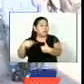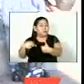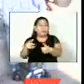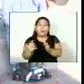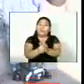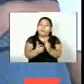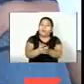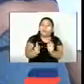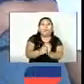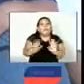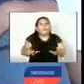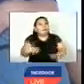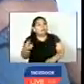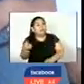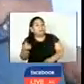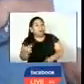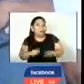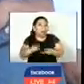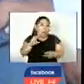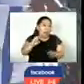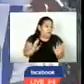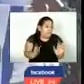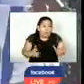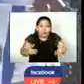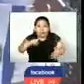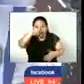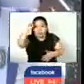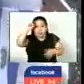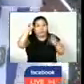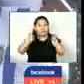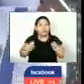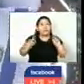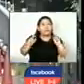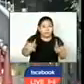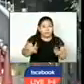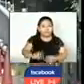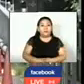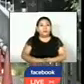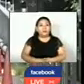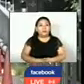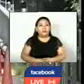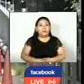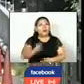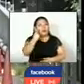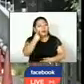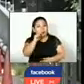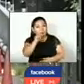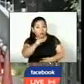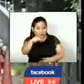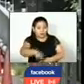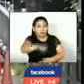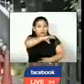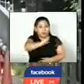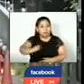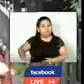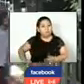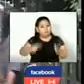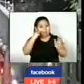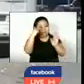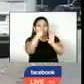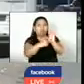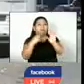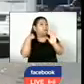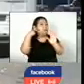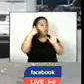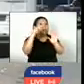las condiciones socioeconómicas y las faltas de oportunidades de trabajo. Pese a eso, El Salvador ha marcado una brecha